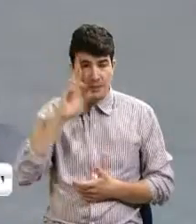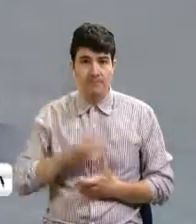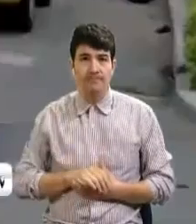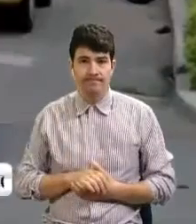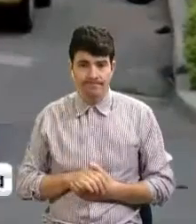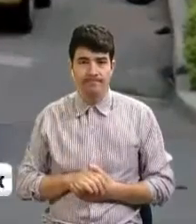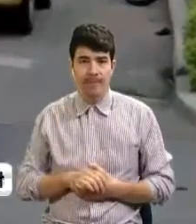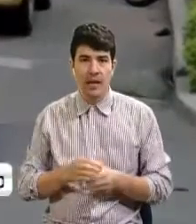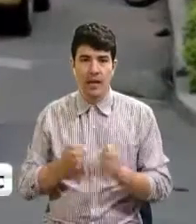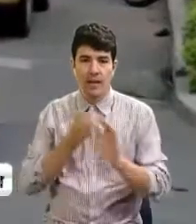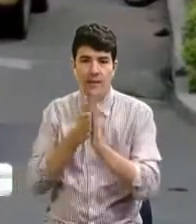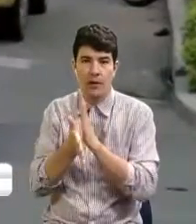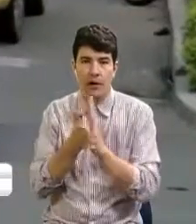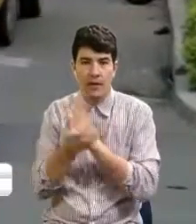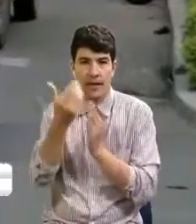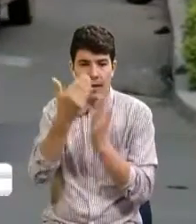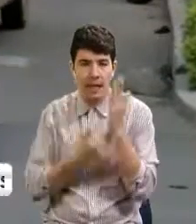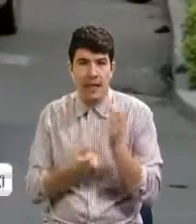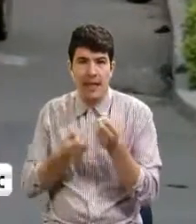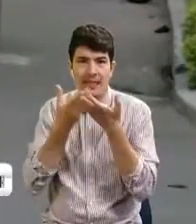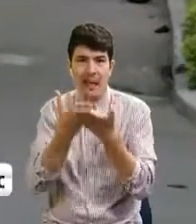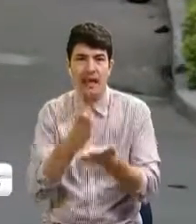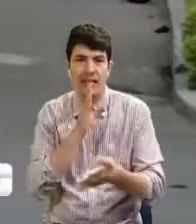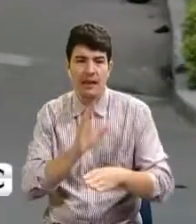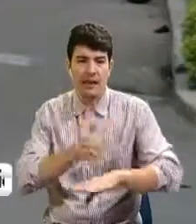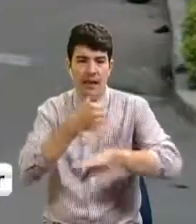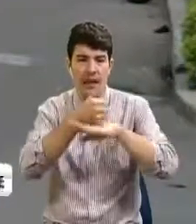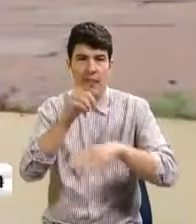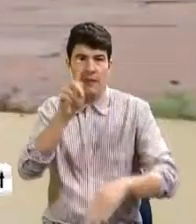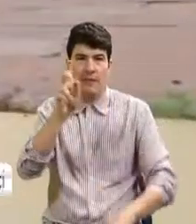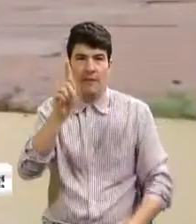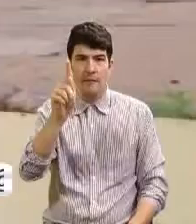reciente informe entregado por las autoridades y directivas de Fenalco,